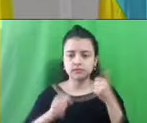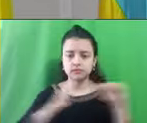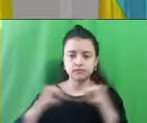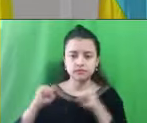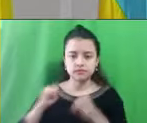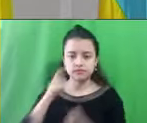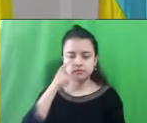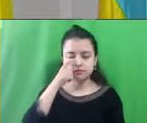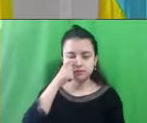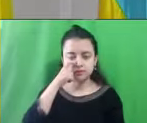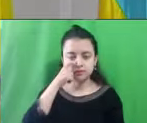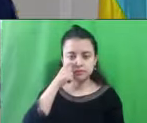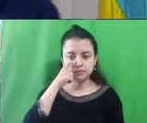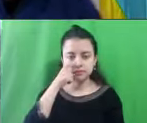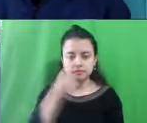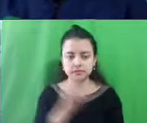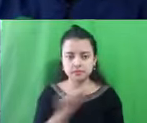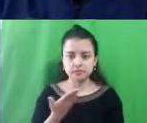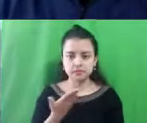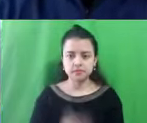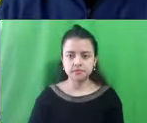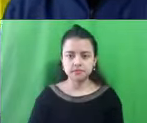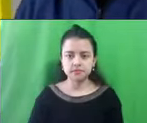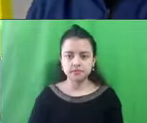respuestas. Bienvenido.